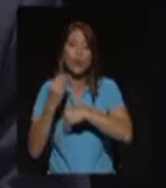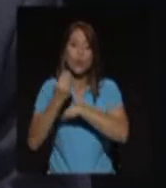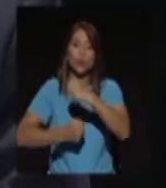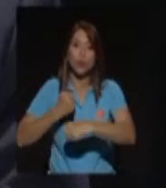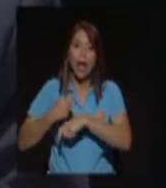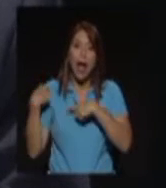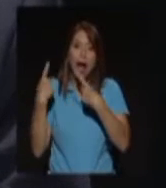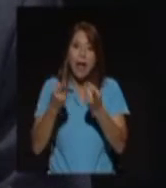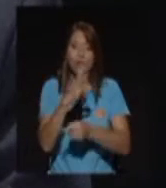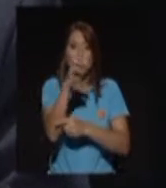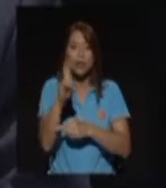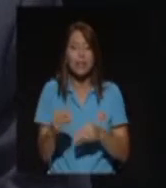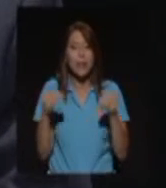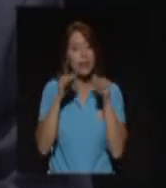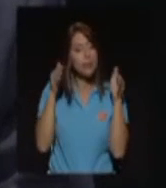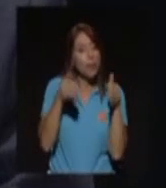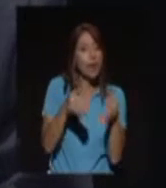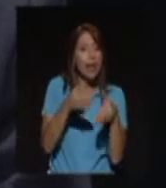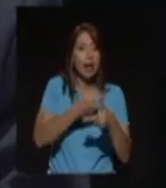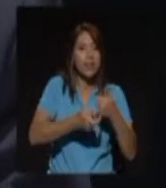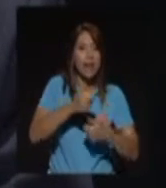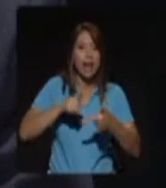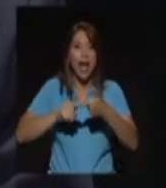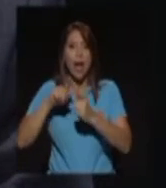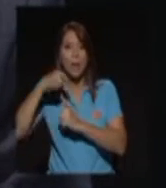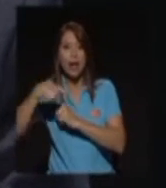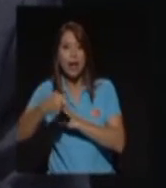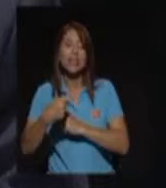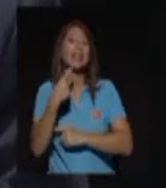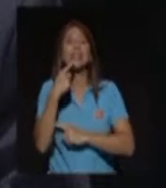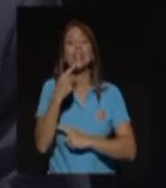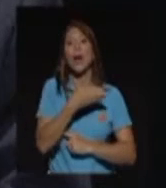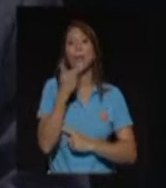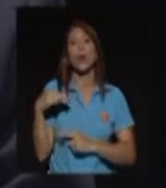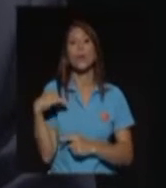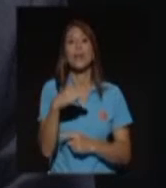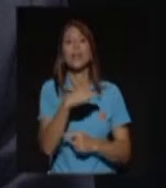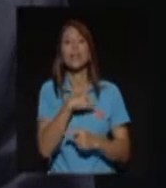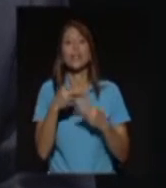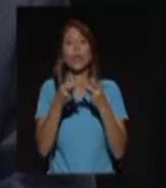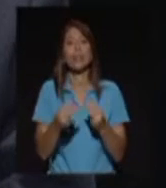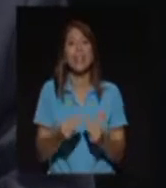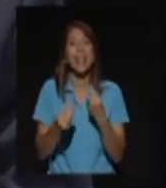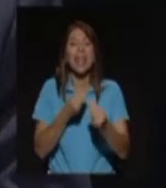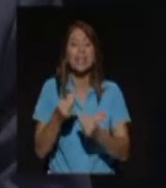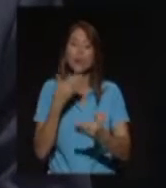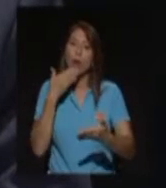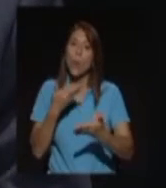una economía cafetalera bananera, tanto que se decía que el mejor ministro de Hacienda era una buena cosecha cafetalera.